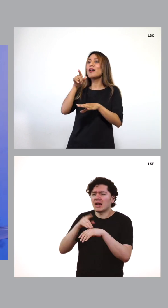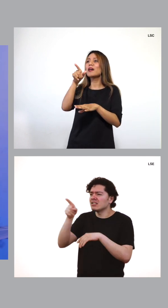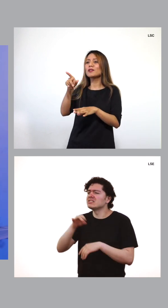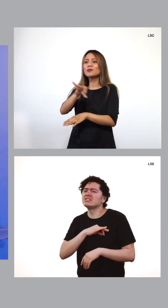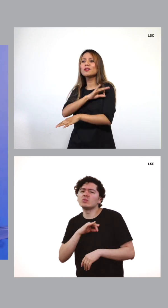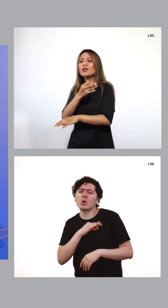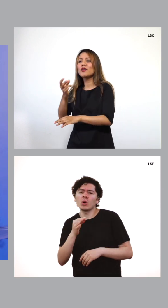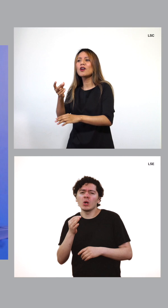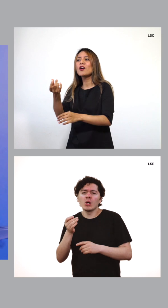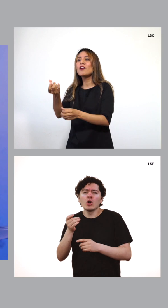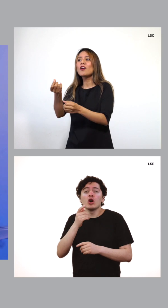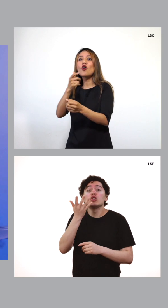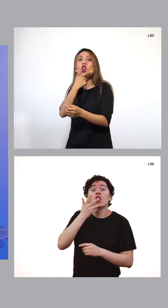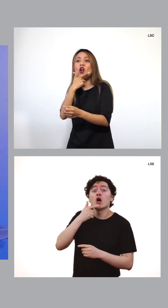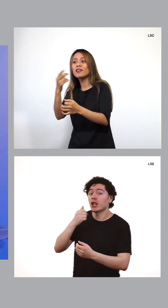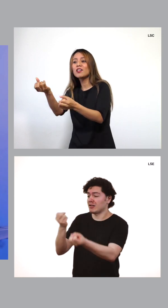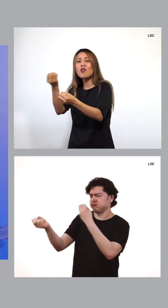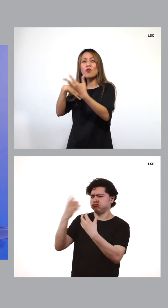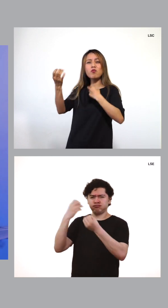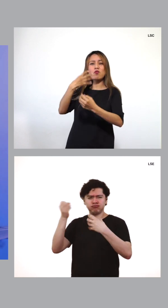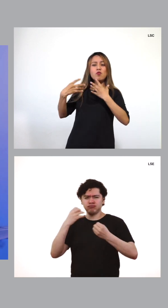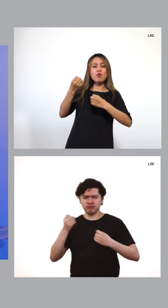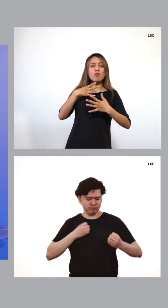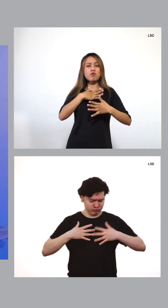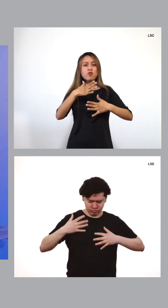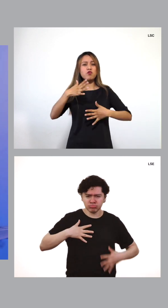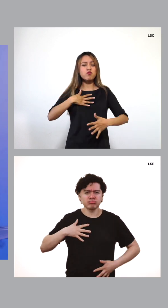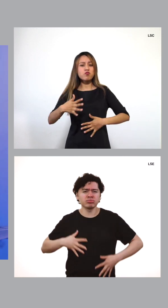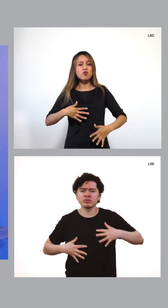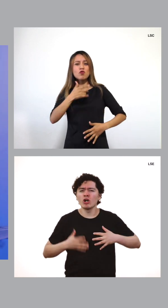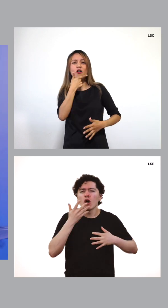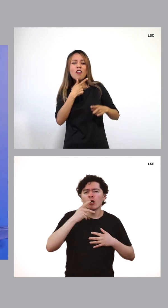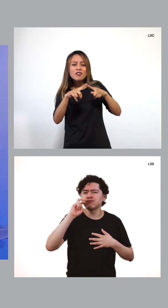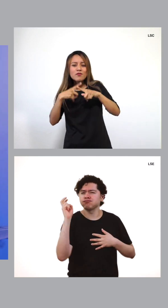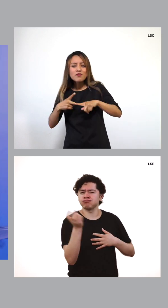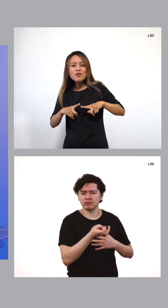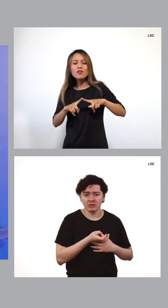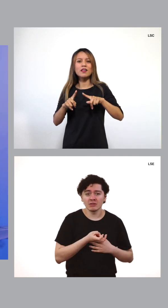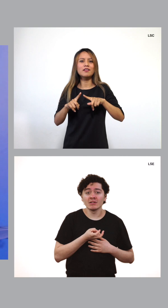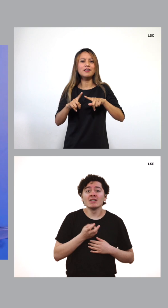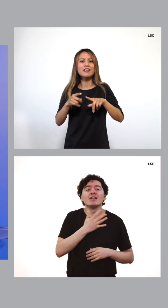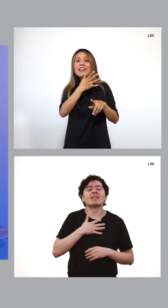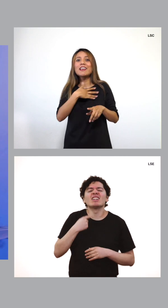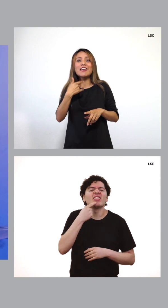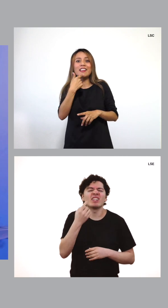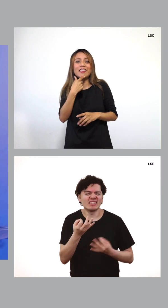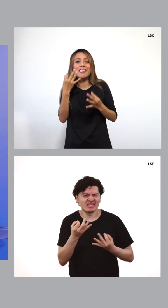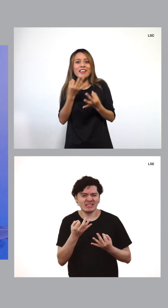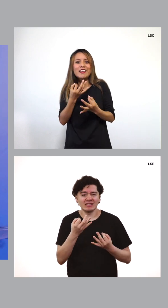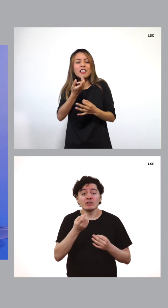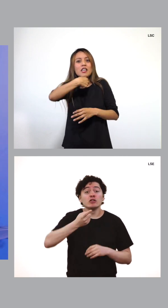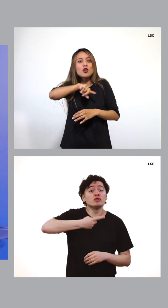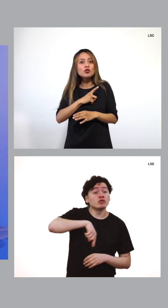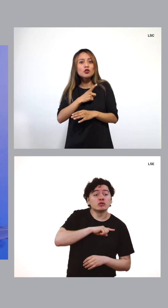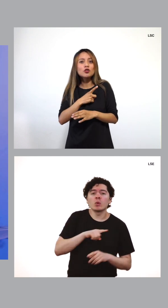fe es que al final de esta semana tendrás una lista de testimonios, es decir, de evidencias que Dios ha acudido a